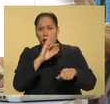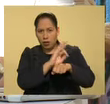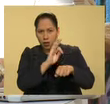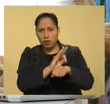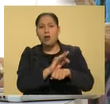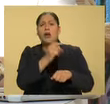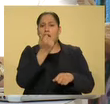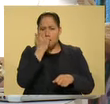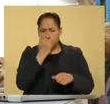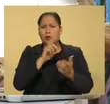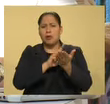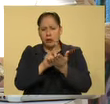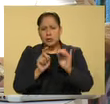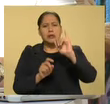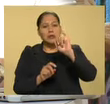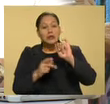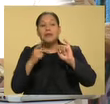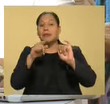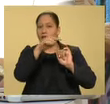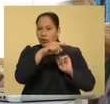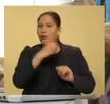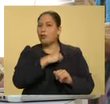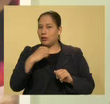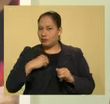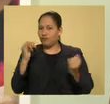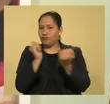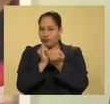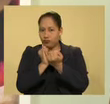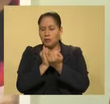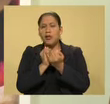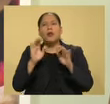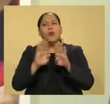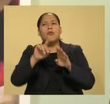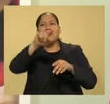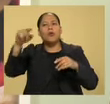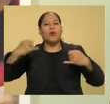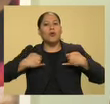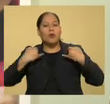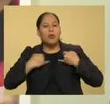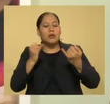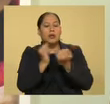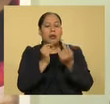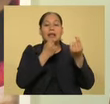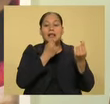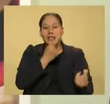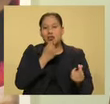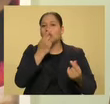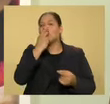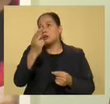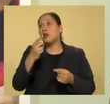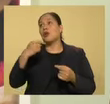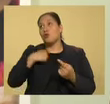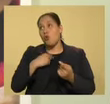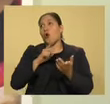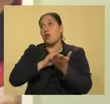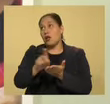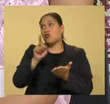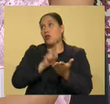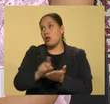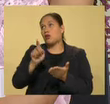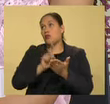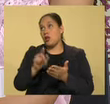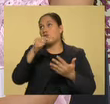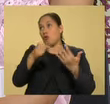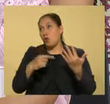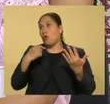derechos los alumnos, también tienen obligaciones. Es como los adolescentes y los niños que nada más dicen tener derechos y se les